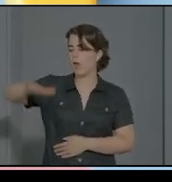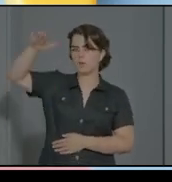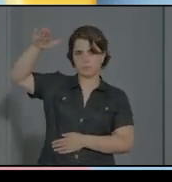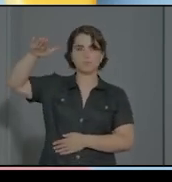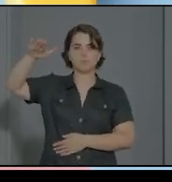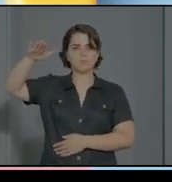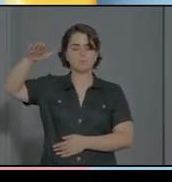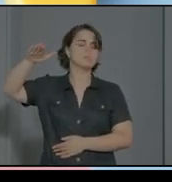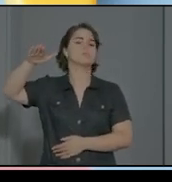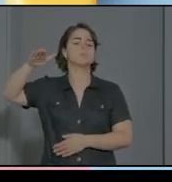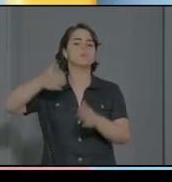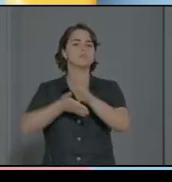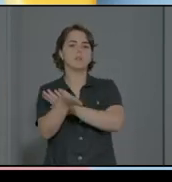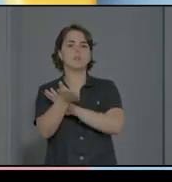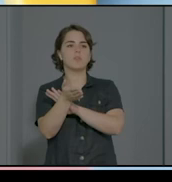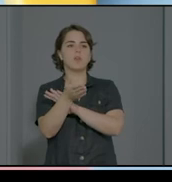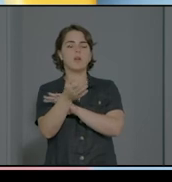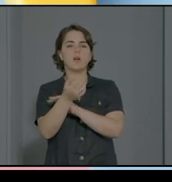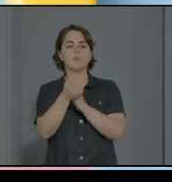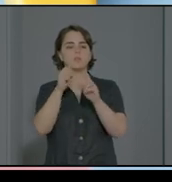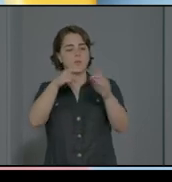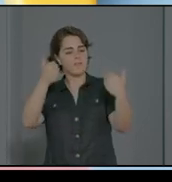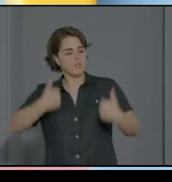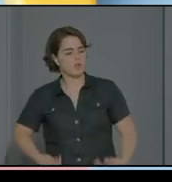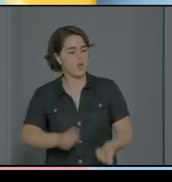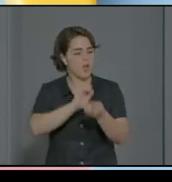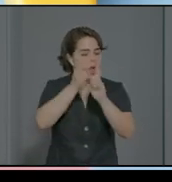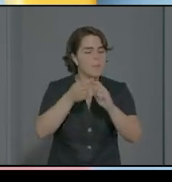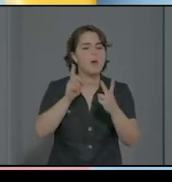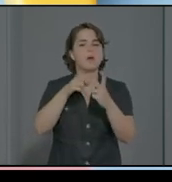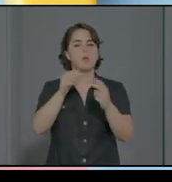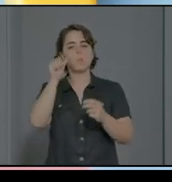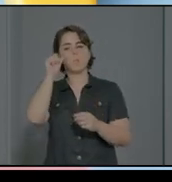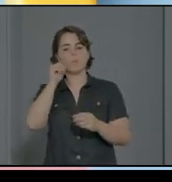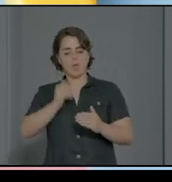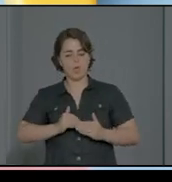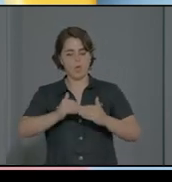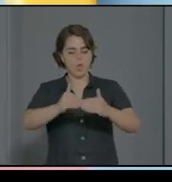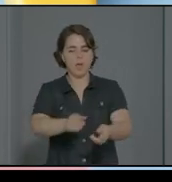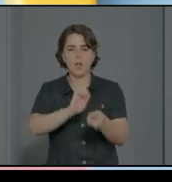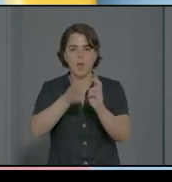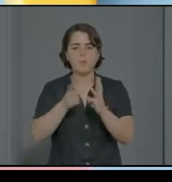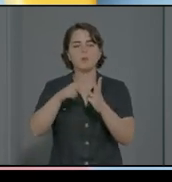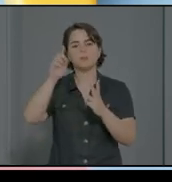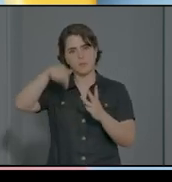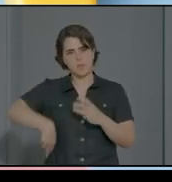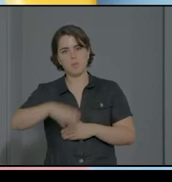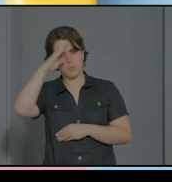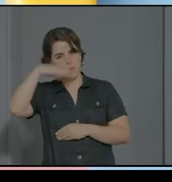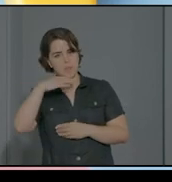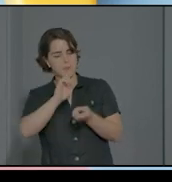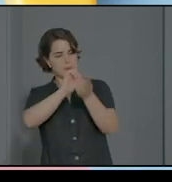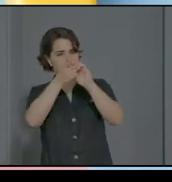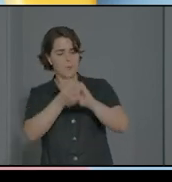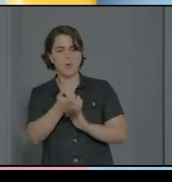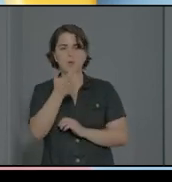Cambia desde el punto de vista fisiológico, desde el embarazo, pero cambia también en el padre, cuando empiezan a interactuar